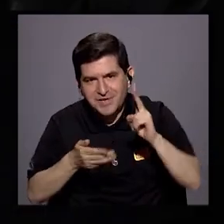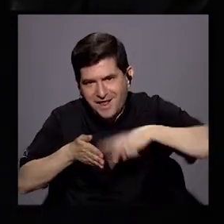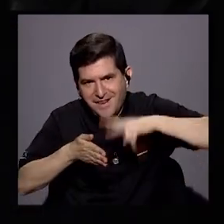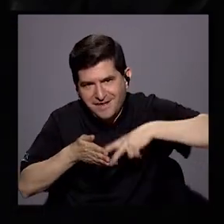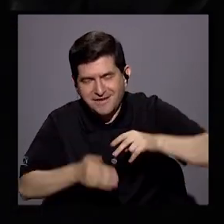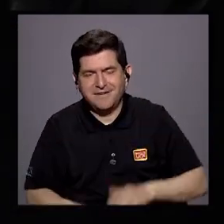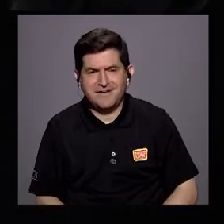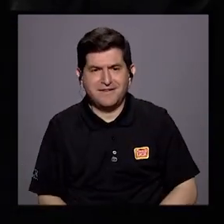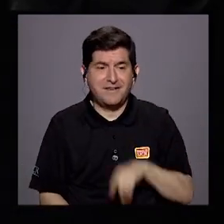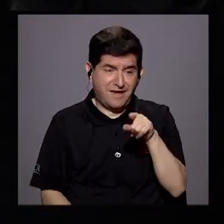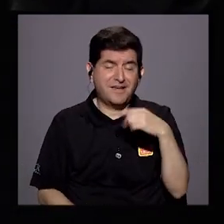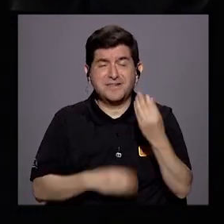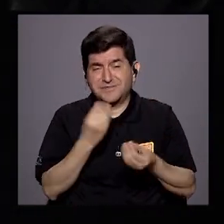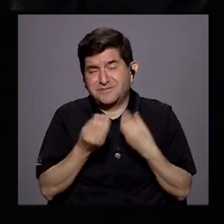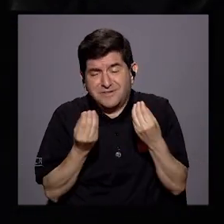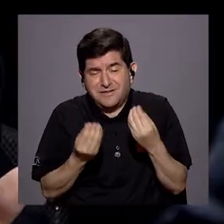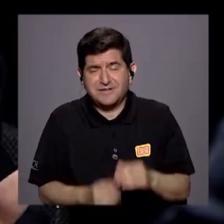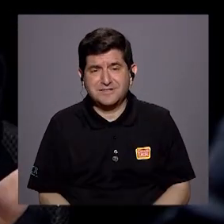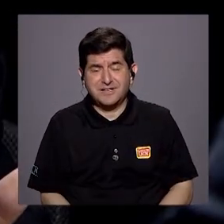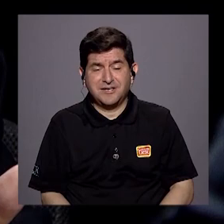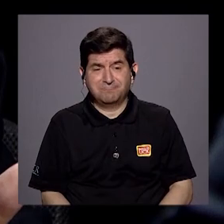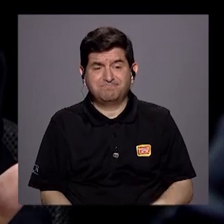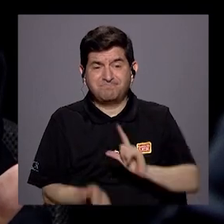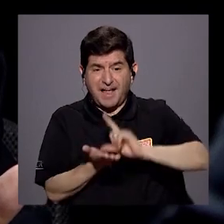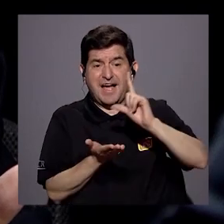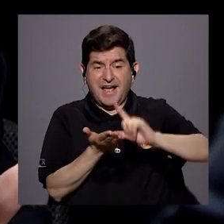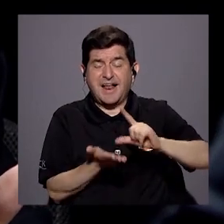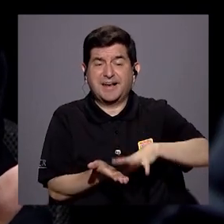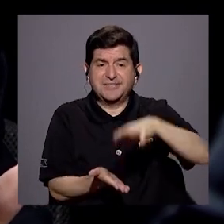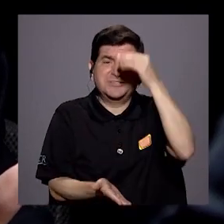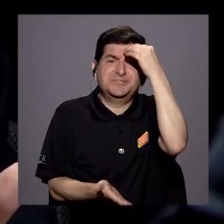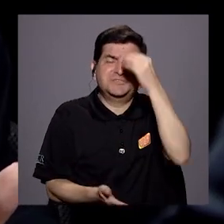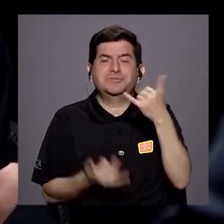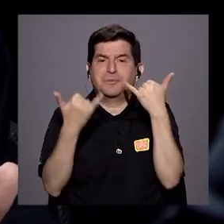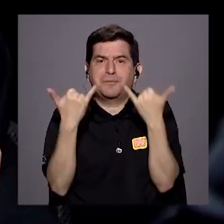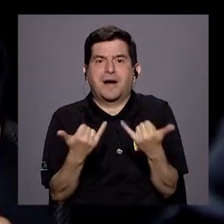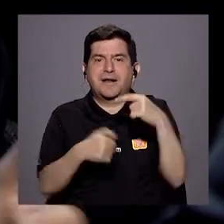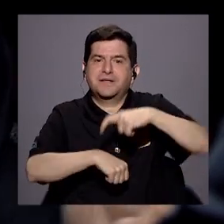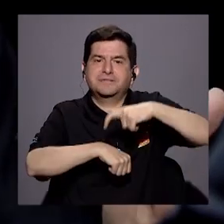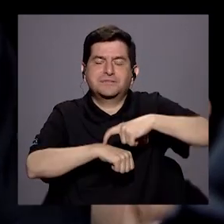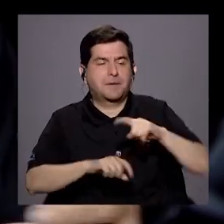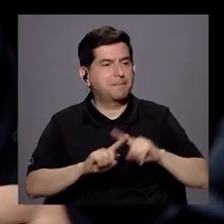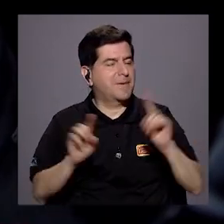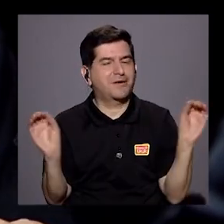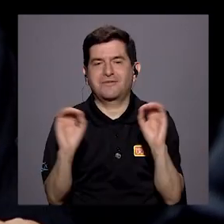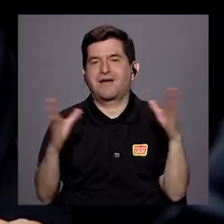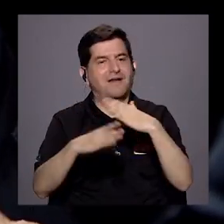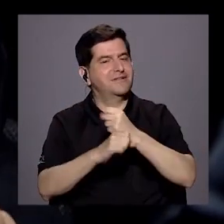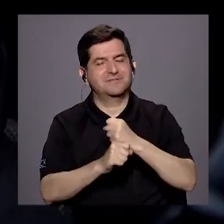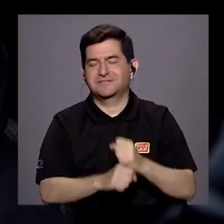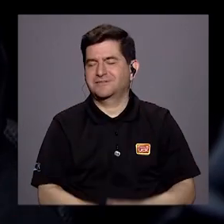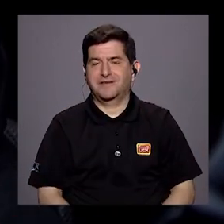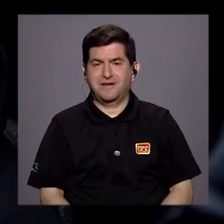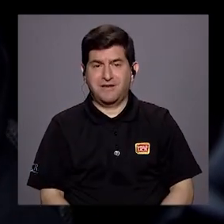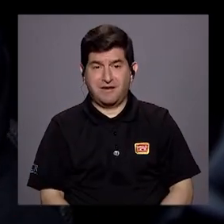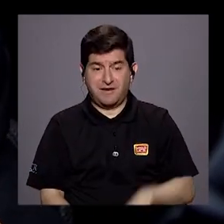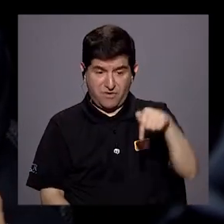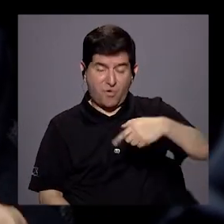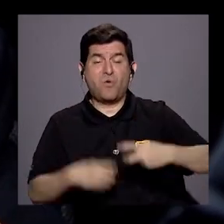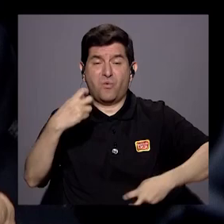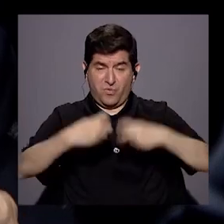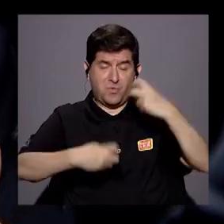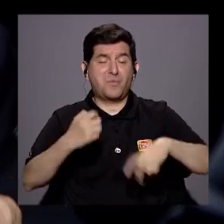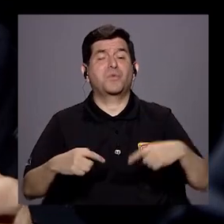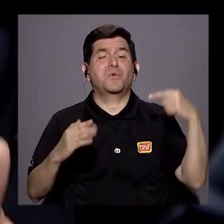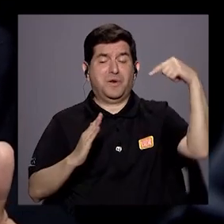pero eso es lo que hay que hacer de la lección que obtuvimos para este momento y no se hizo esto vamos a tener